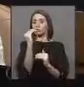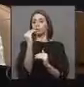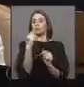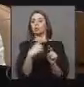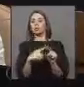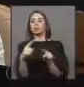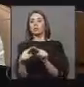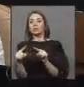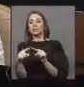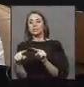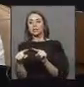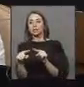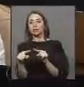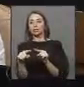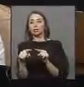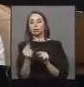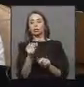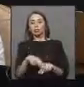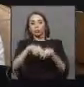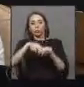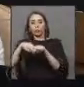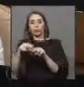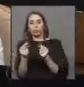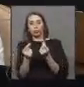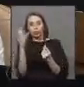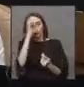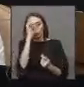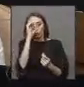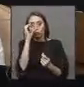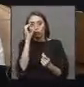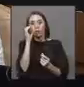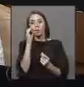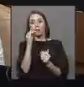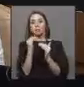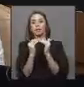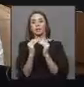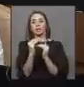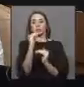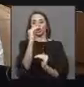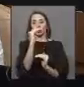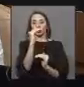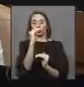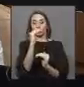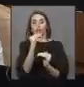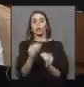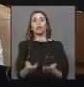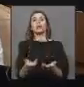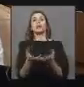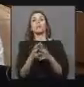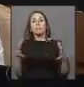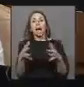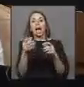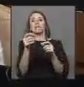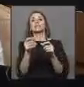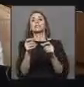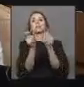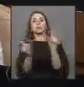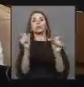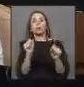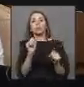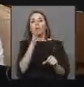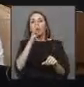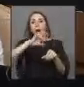con distintas otras recursos que se buscan para poder aumentar y llevar el agua y el consumo humano, y también